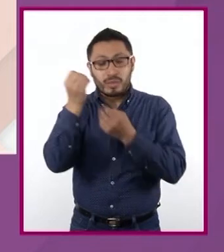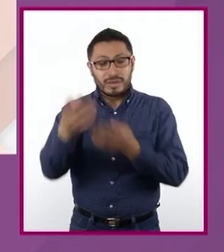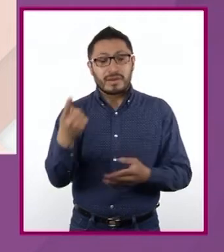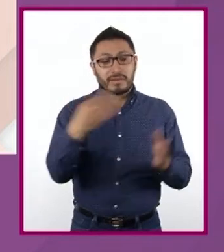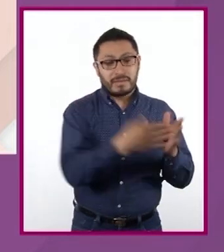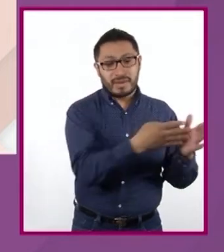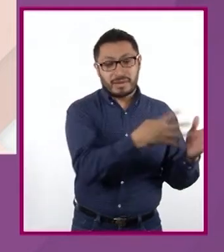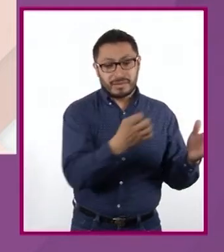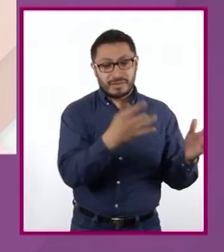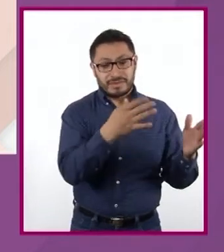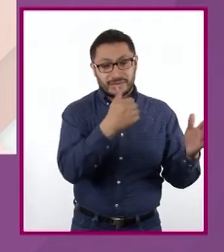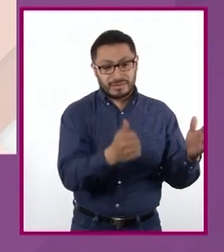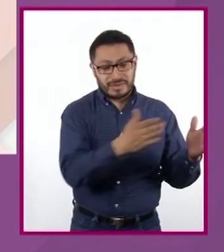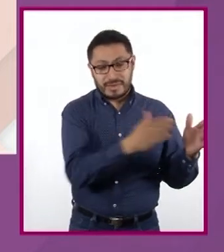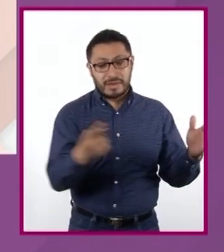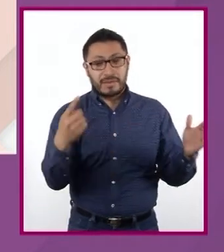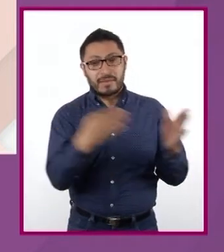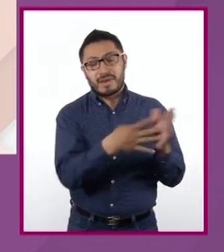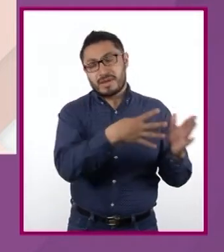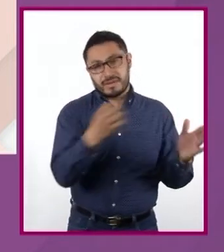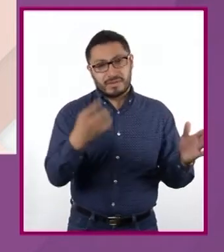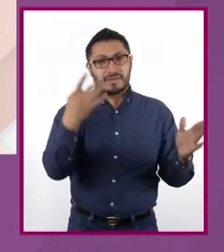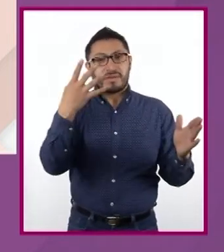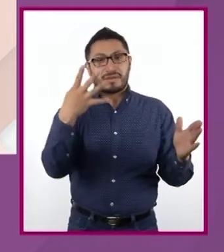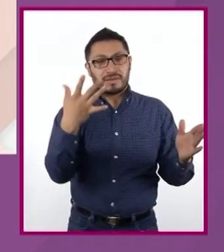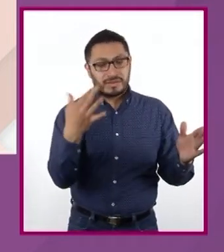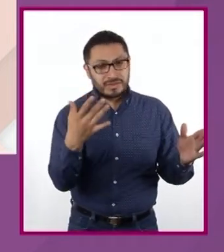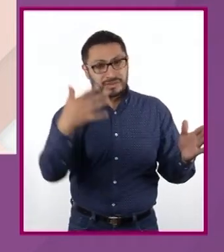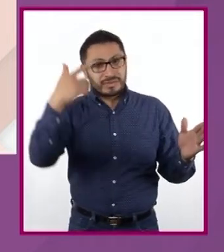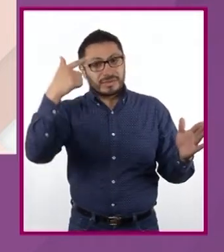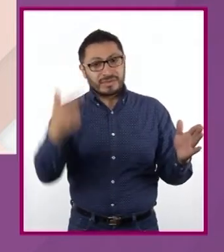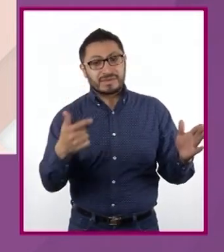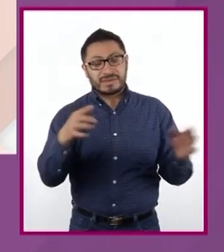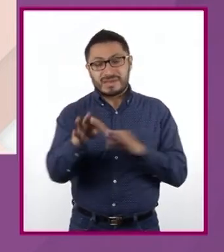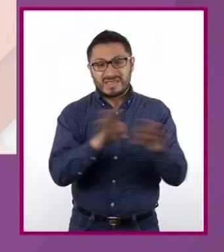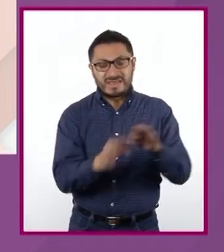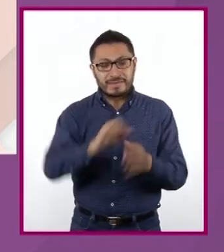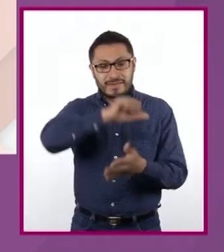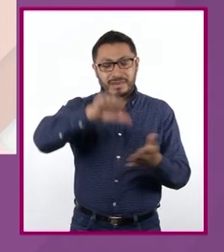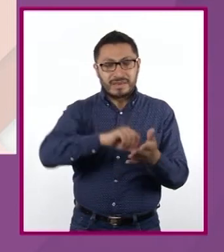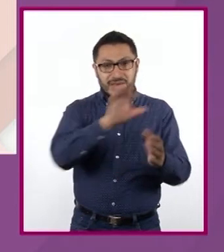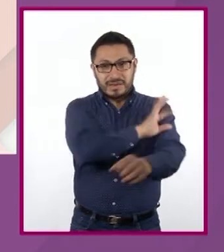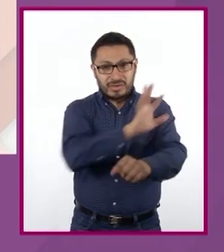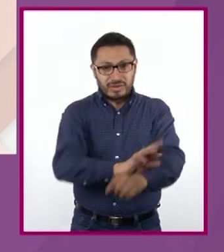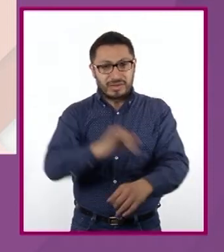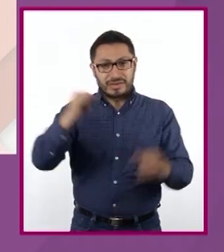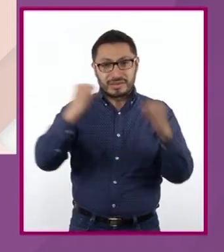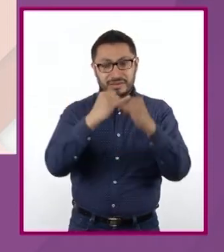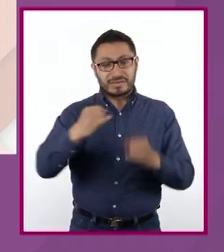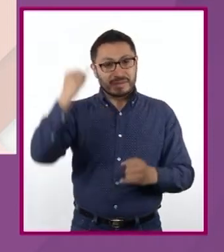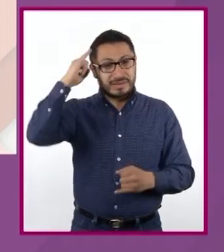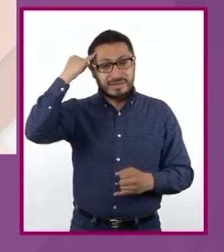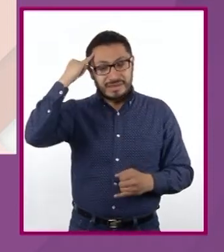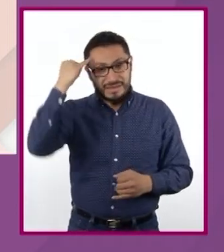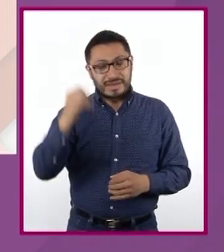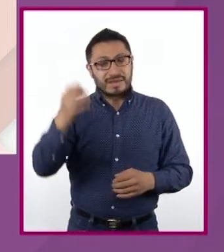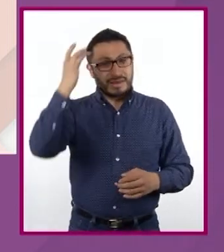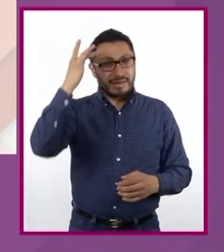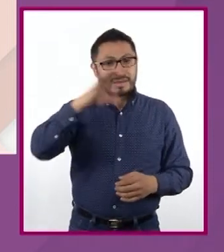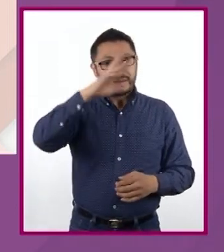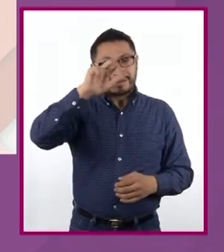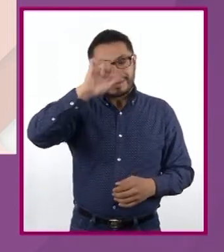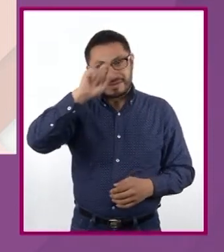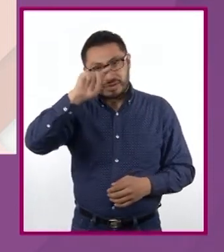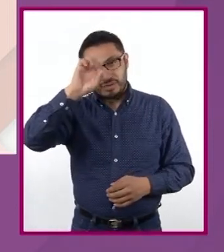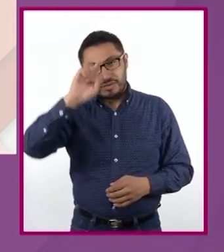1956 a 1957 trabajó en el Centro Coordinador del Instituto Indigenista de San Cristóbal de las